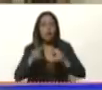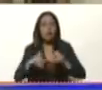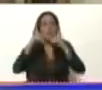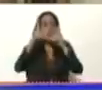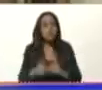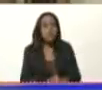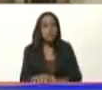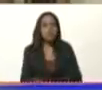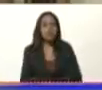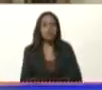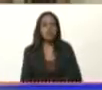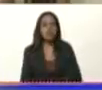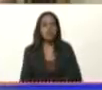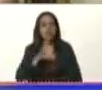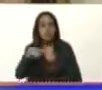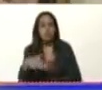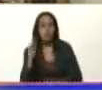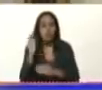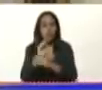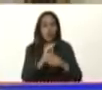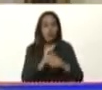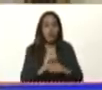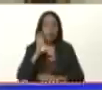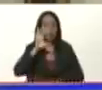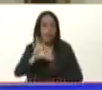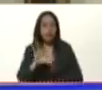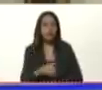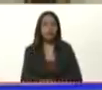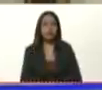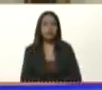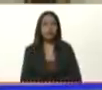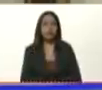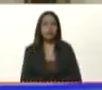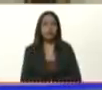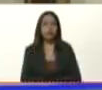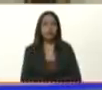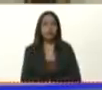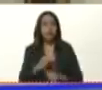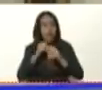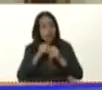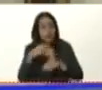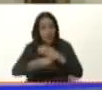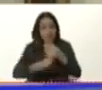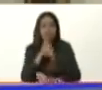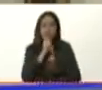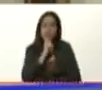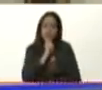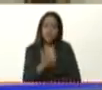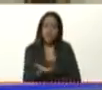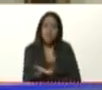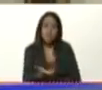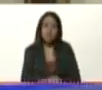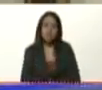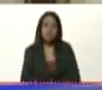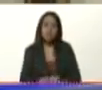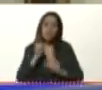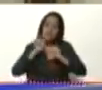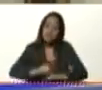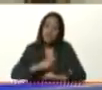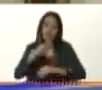decisiones para proteger a nuestra patria. Que será difícil, es y lo